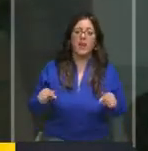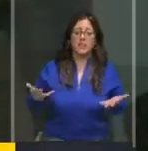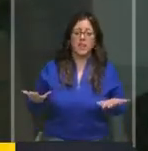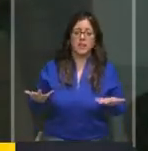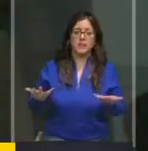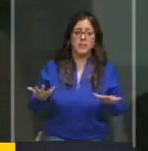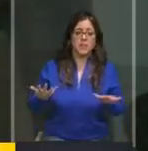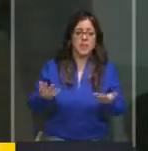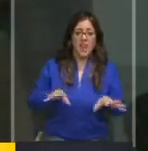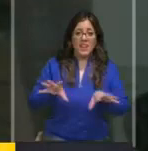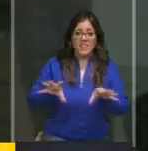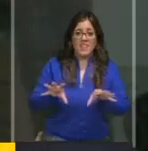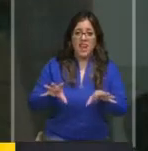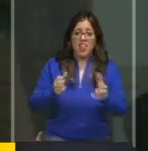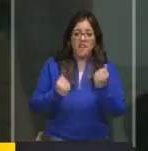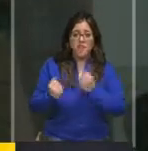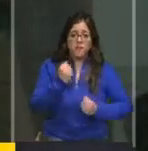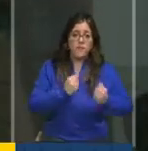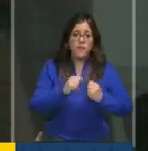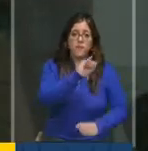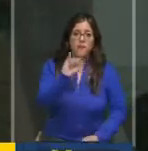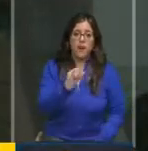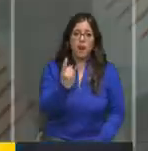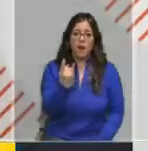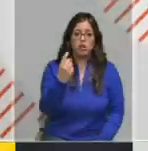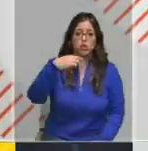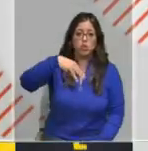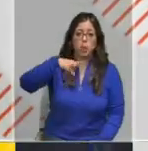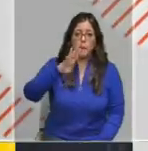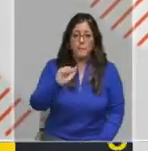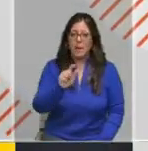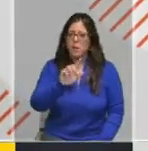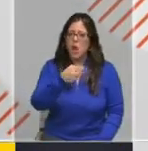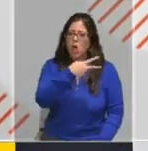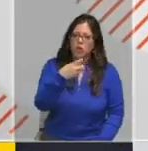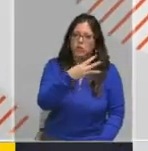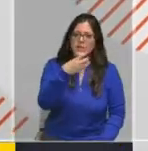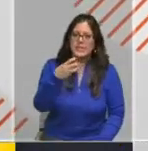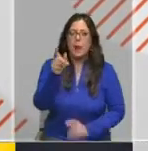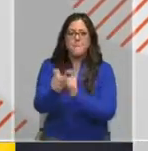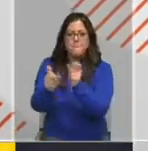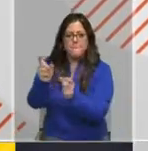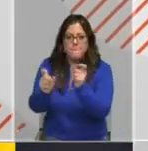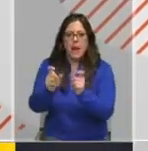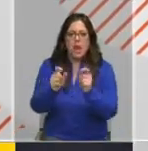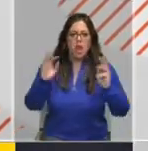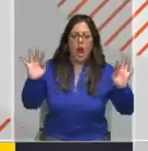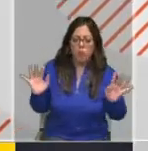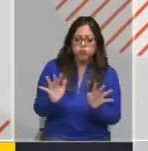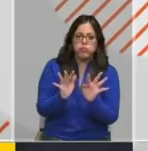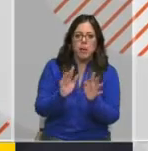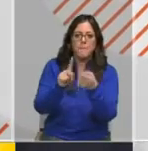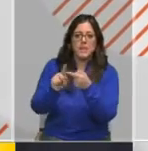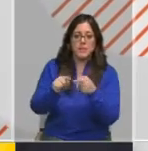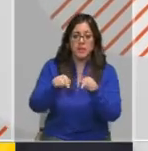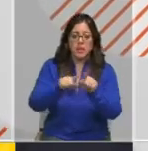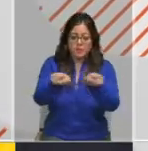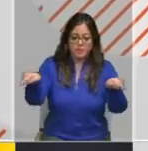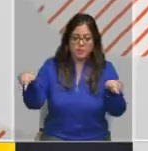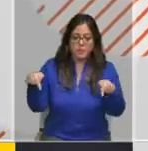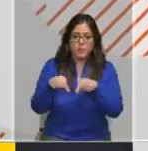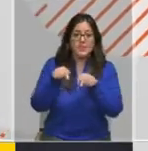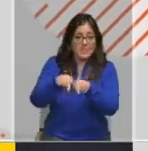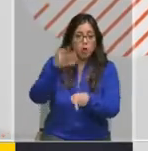actividad de zumba donde habían cerca de 200, 300 personas aproximadamente participando al interior de esta sala de evento, la cual se